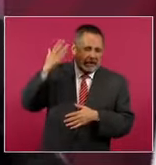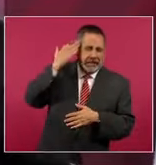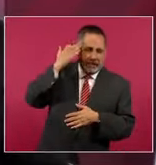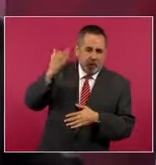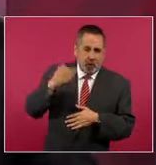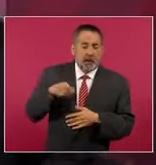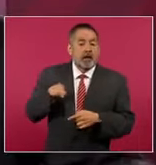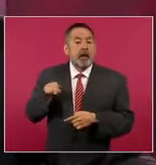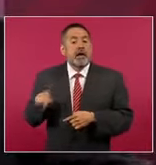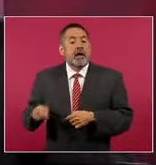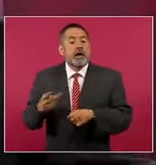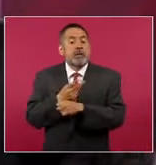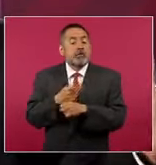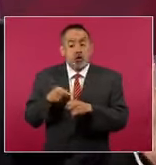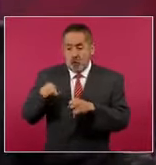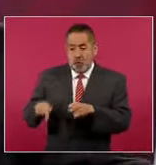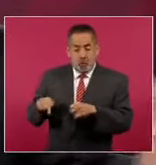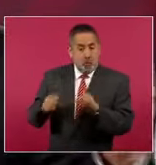muchos